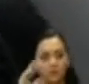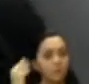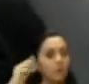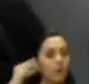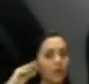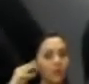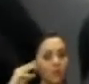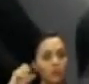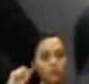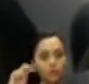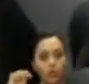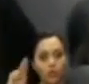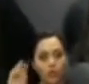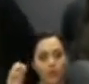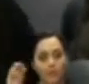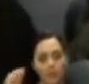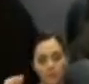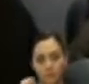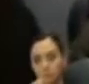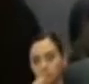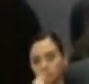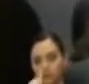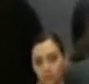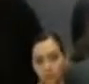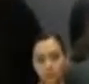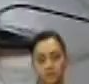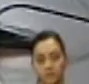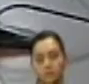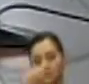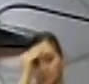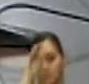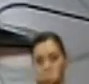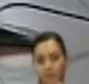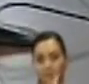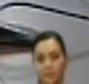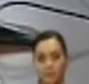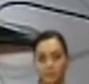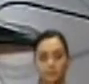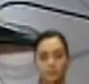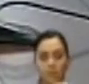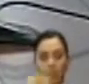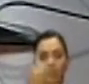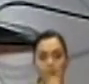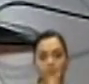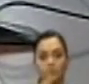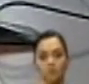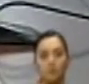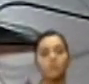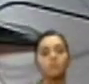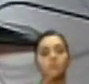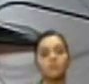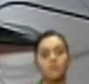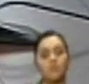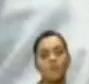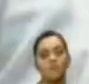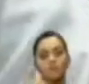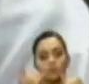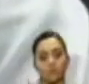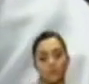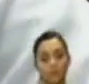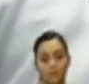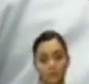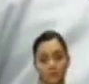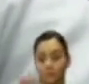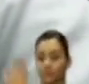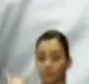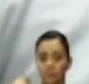Por favor, Nicolás, su pregunta. Señor presidente, buenas tardes, autoridades y compañeros. A propósito de las actividades realizadas por las fiestas de